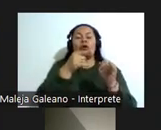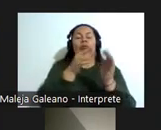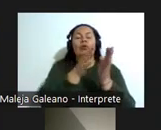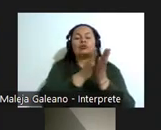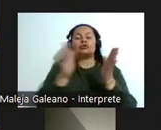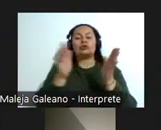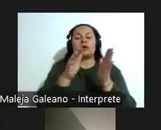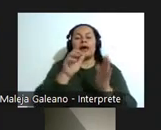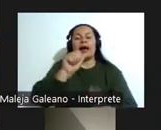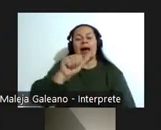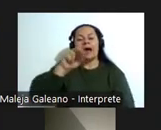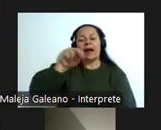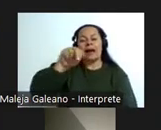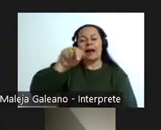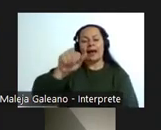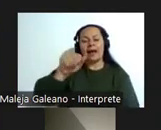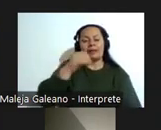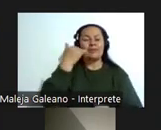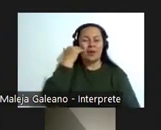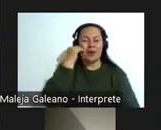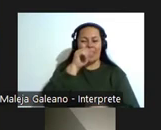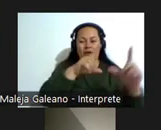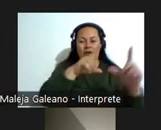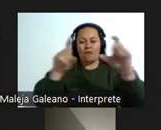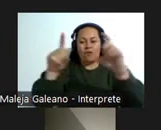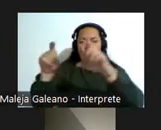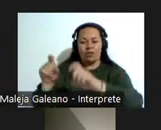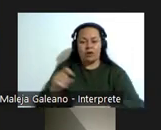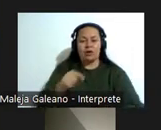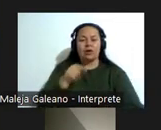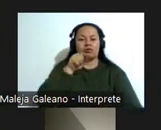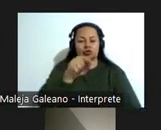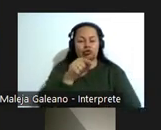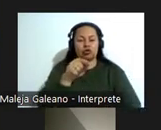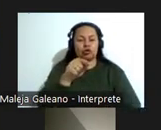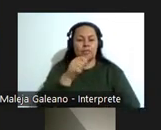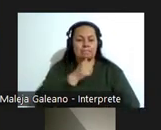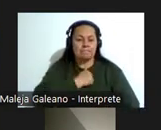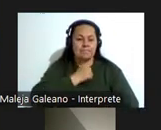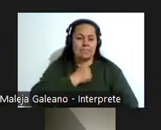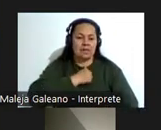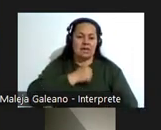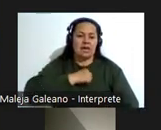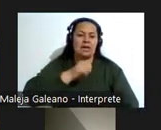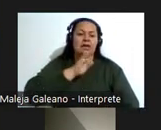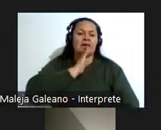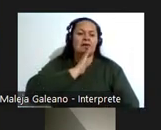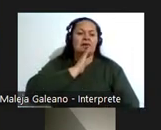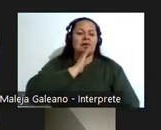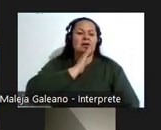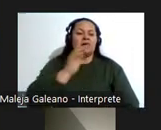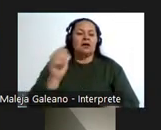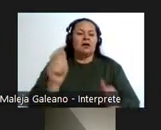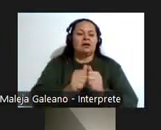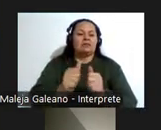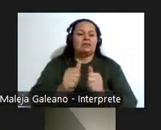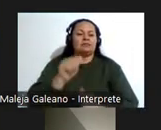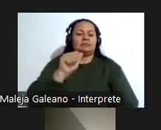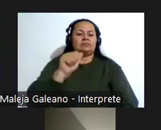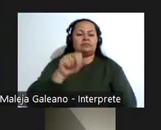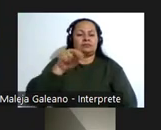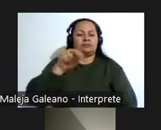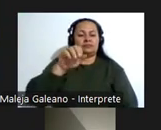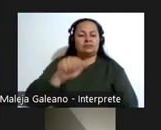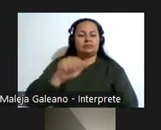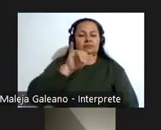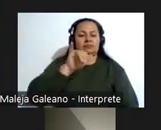y Aita, y pues es una foto mía que era quien estaba presentando con Ana y con Aita. Y creo